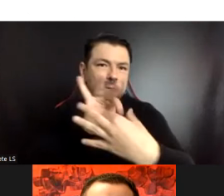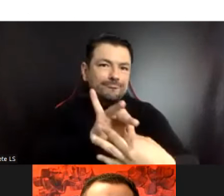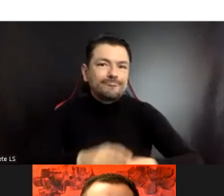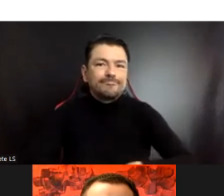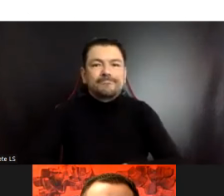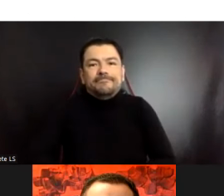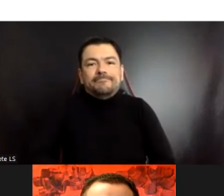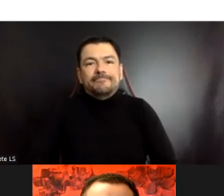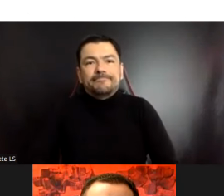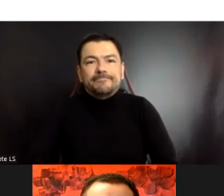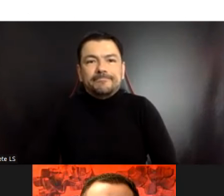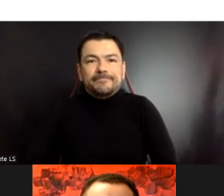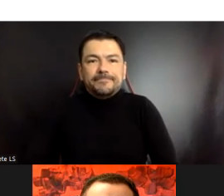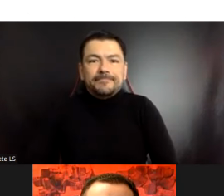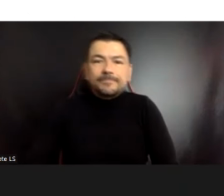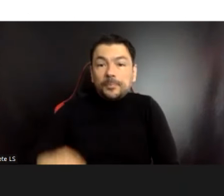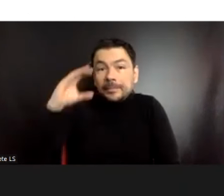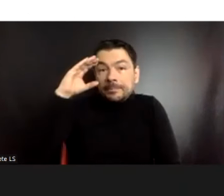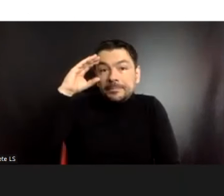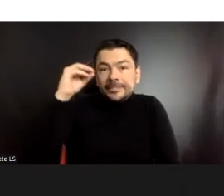Gracias, Mónica, y gracias por